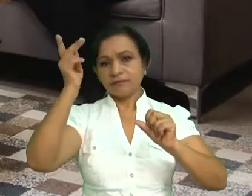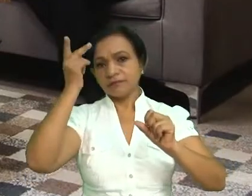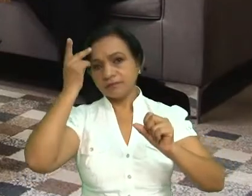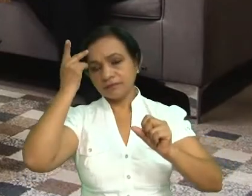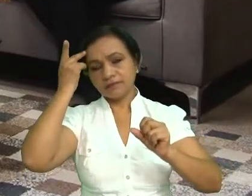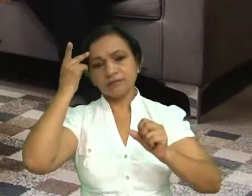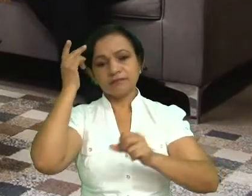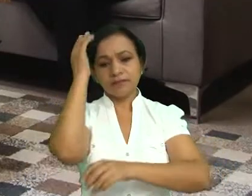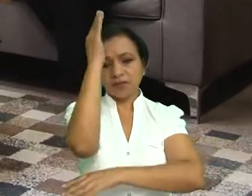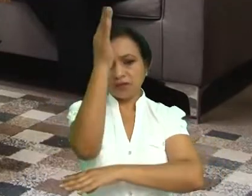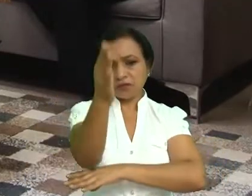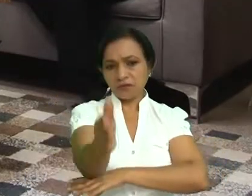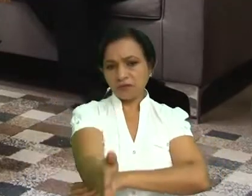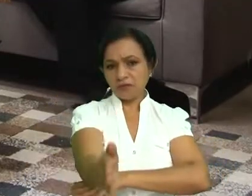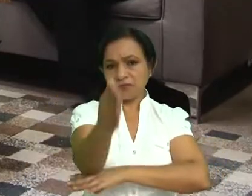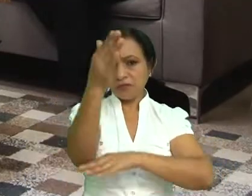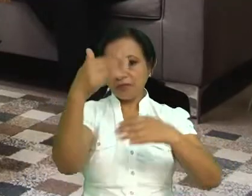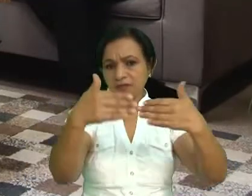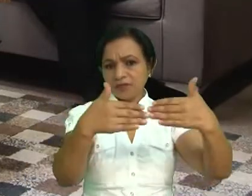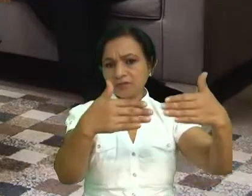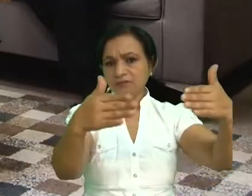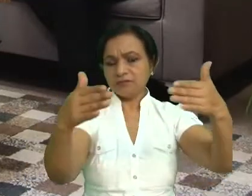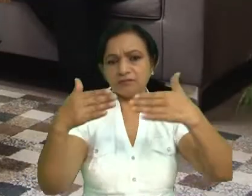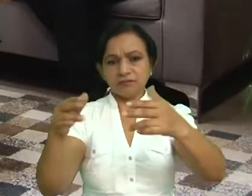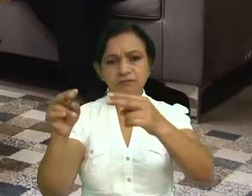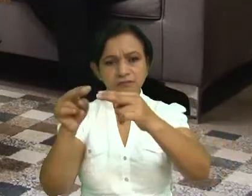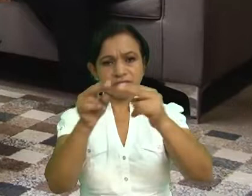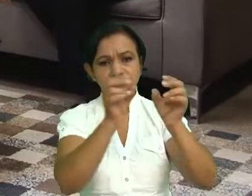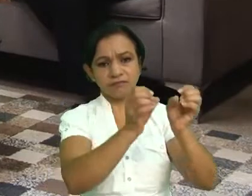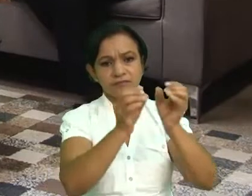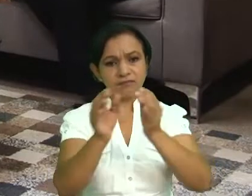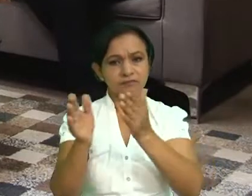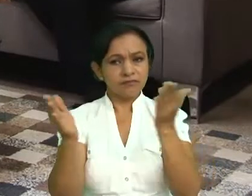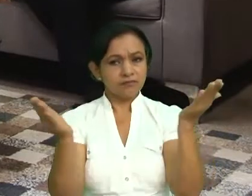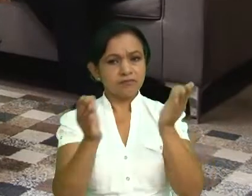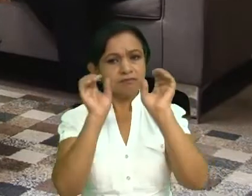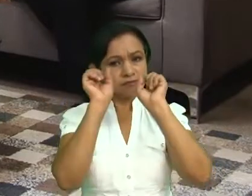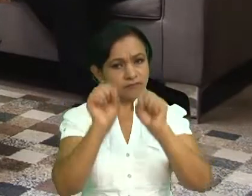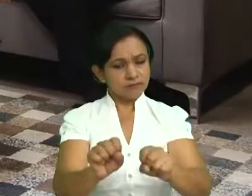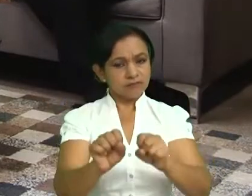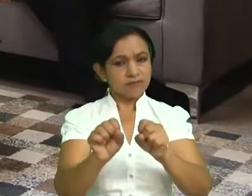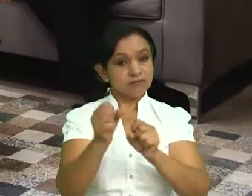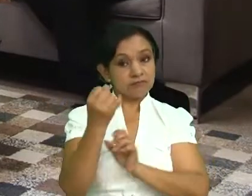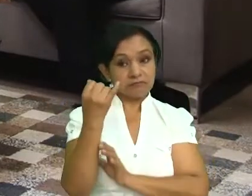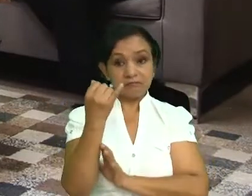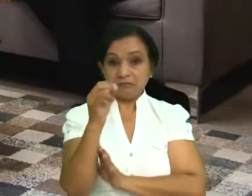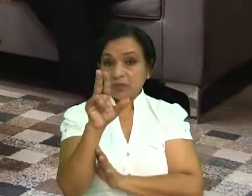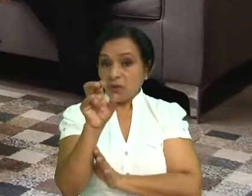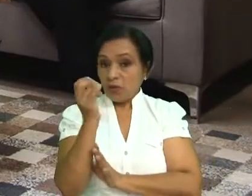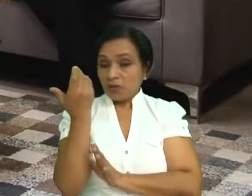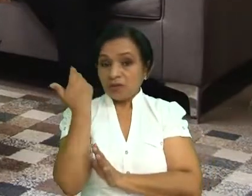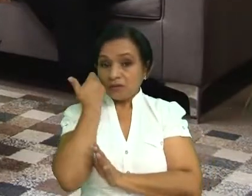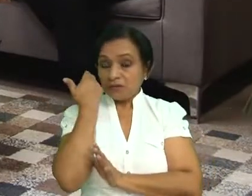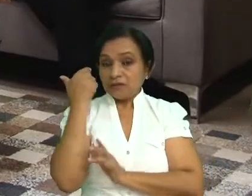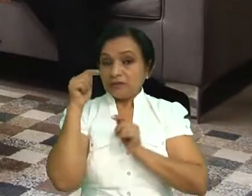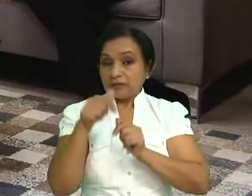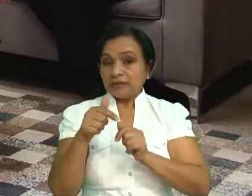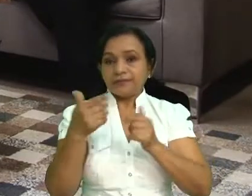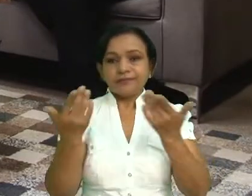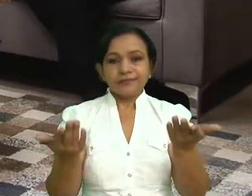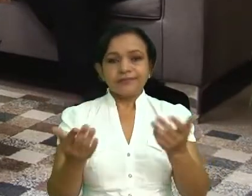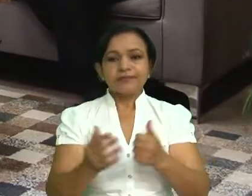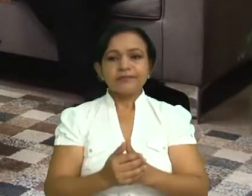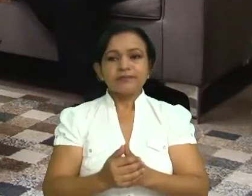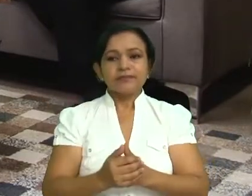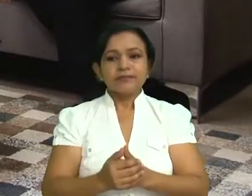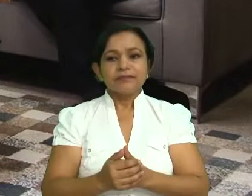fronteras abiertas para mantener un seguimiento ordenado de todos los casos que pudiesen o no presentarse en nuestro territorio. Sí,